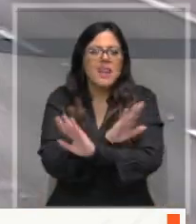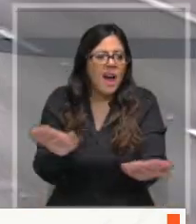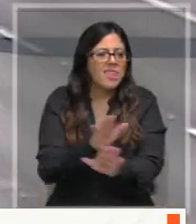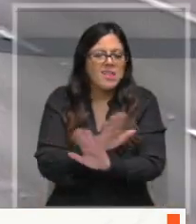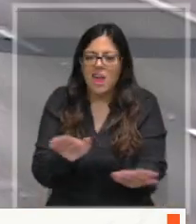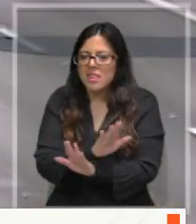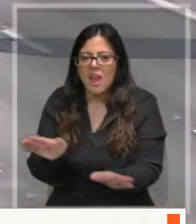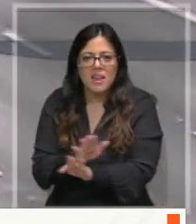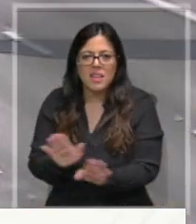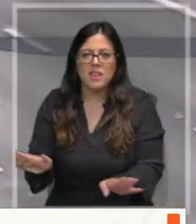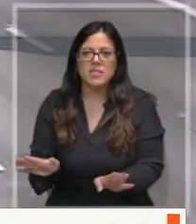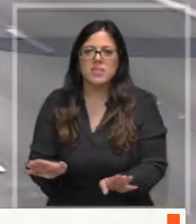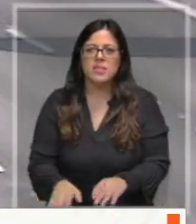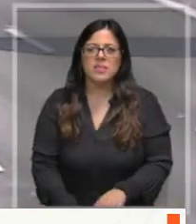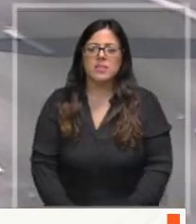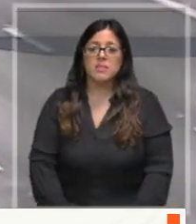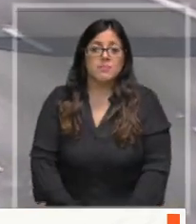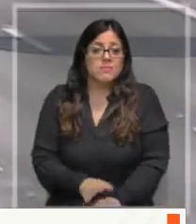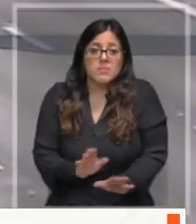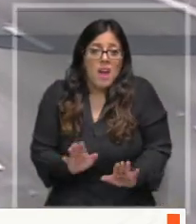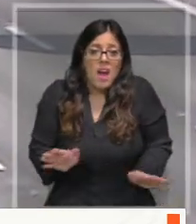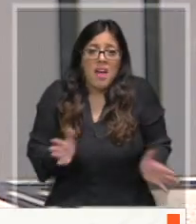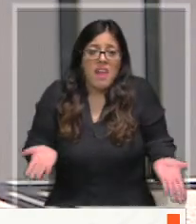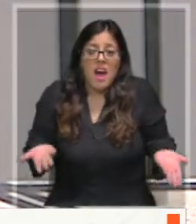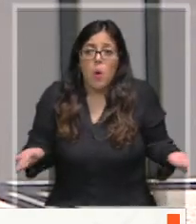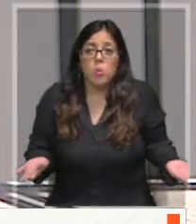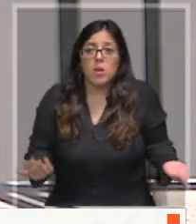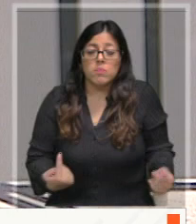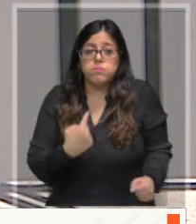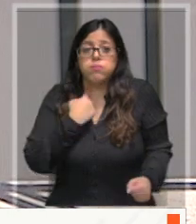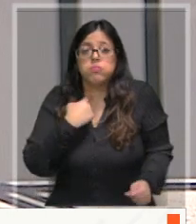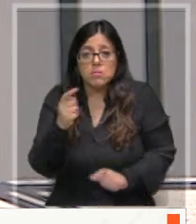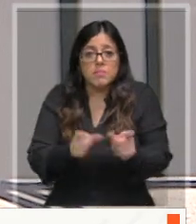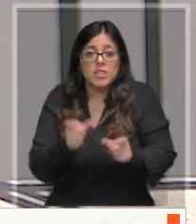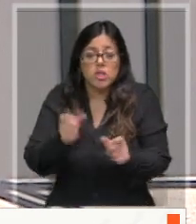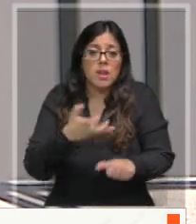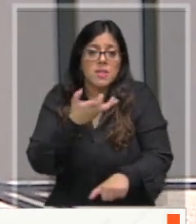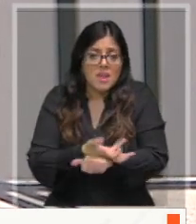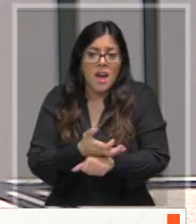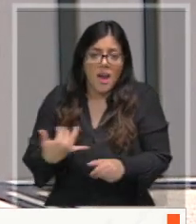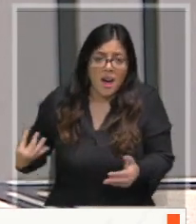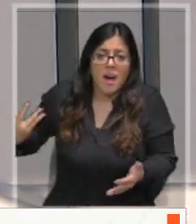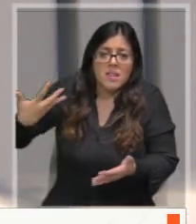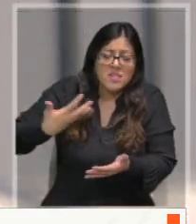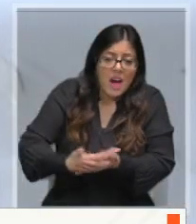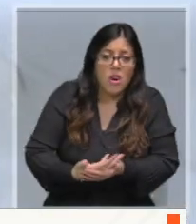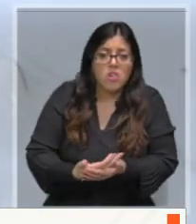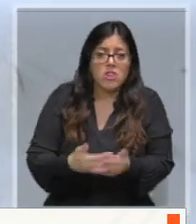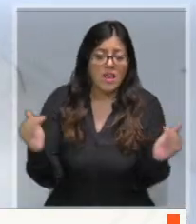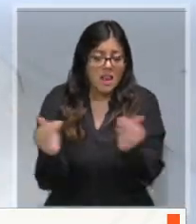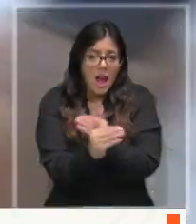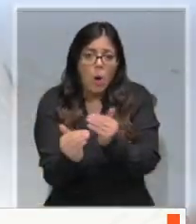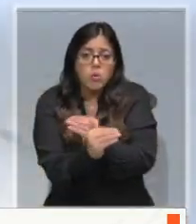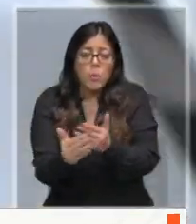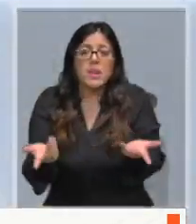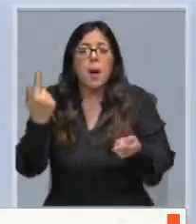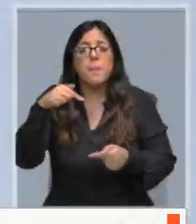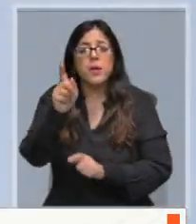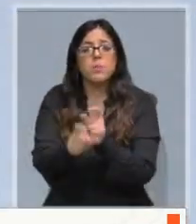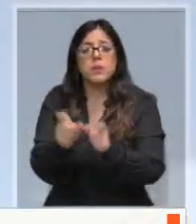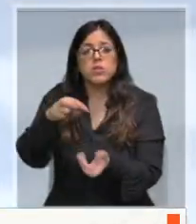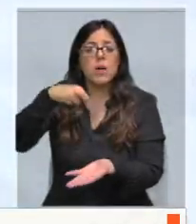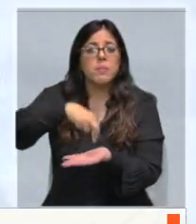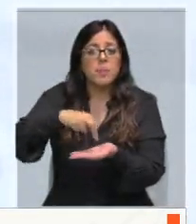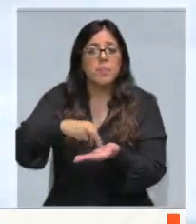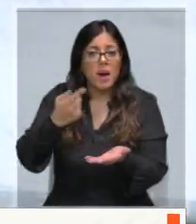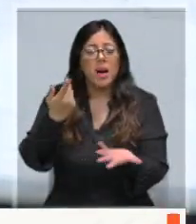No pasa nada. No ha pasado nada pese a los daños y las víctimas que se han registrado desde que existen las autopistas, pero parlamentarios se inclinan